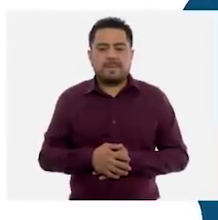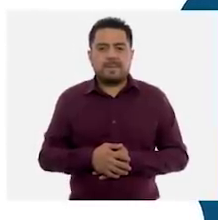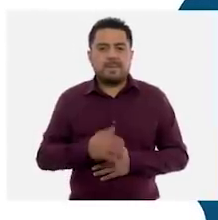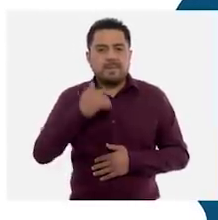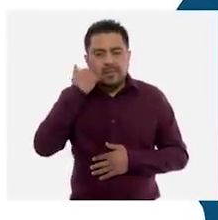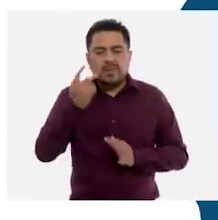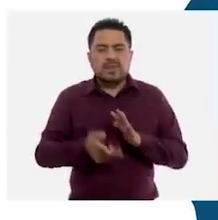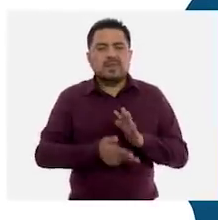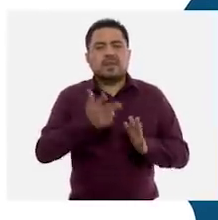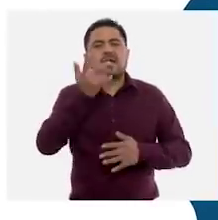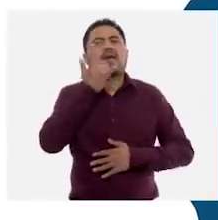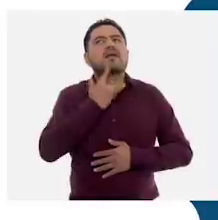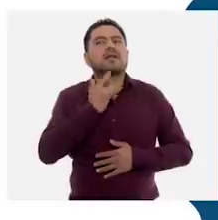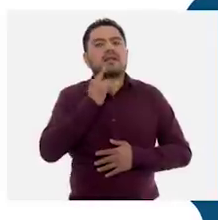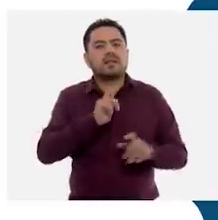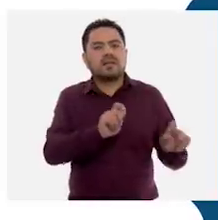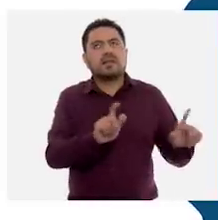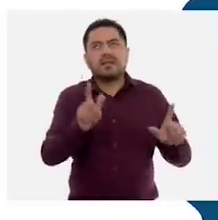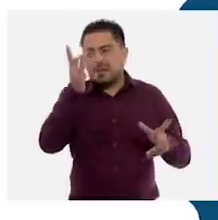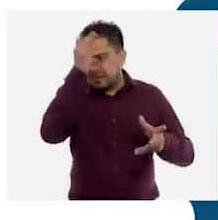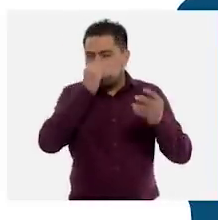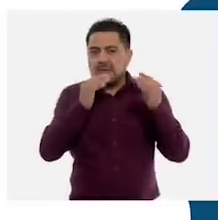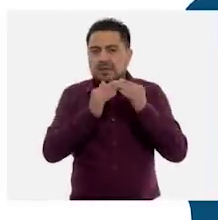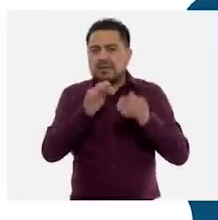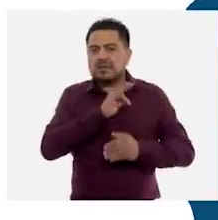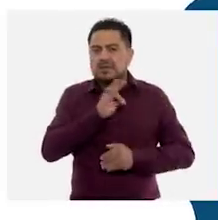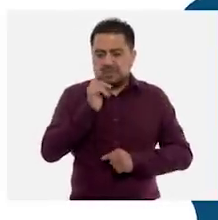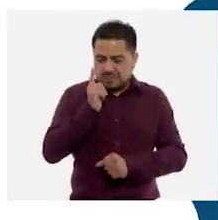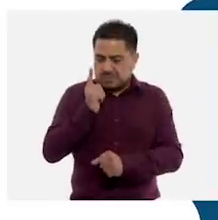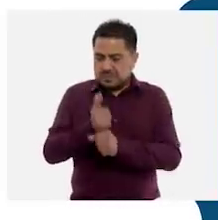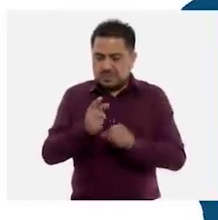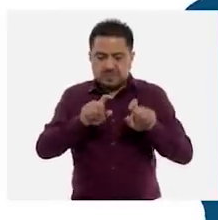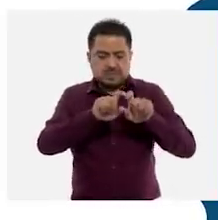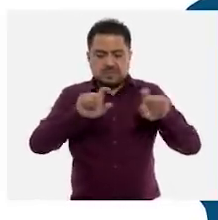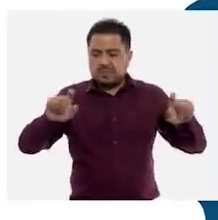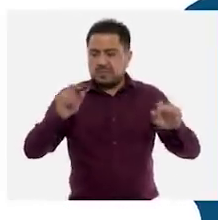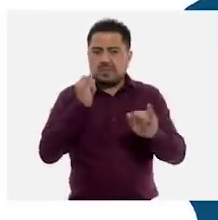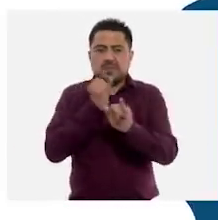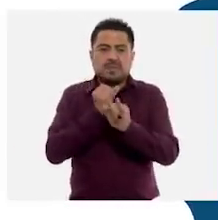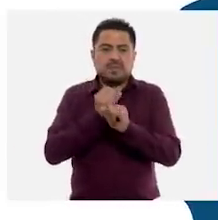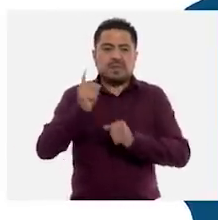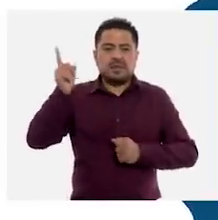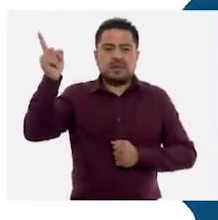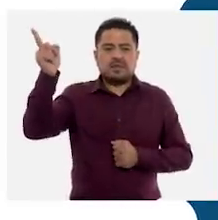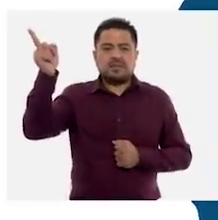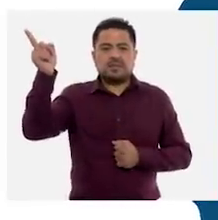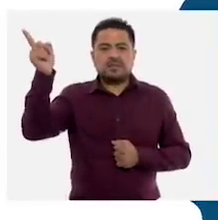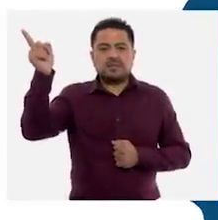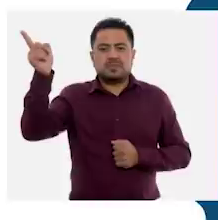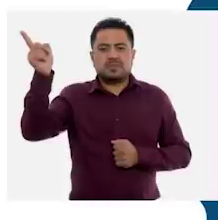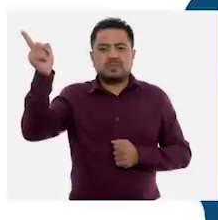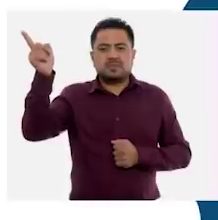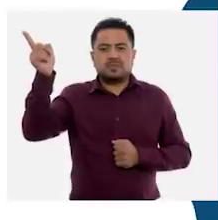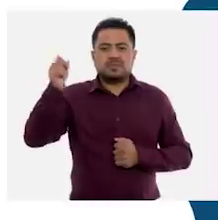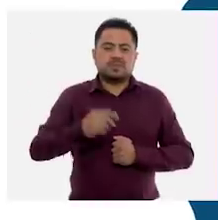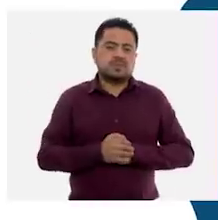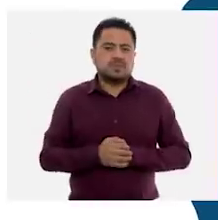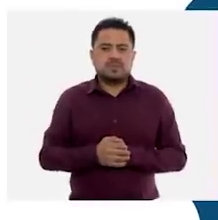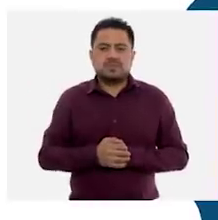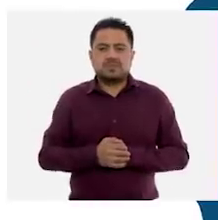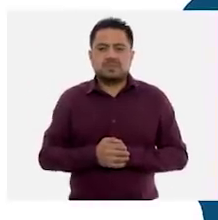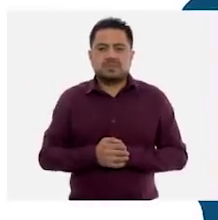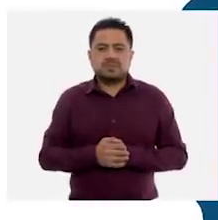Si quieres volver a ver los programas de Aprende en Casa, los puedes encontrar en la siguiente liga: aprendeencasa.cep.com.